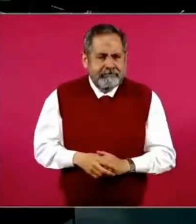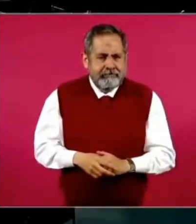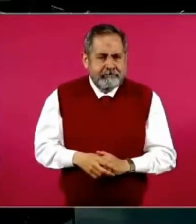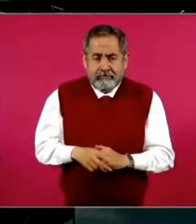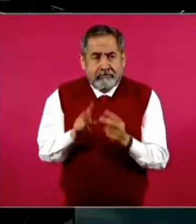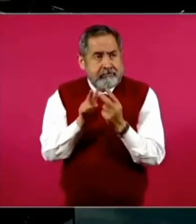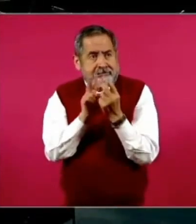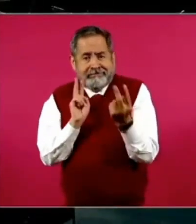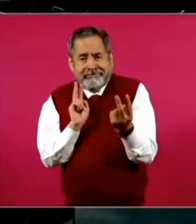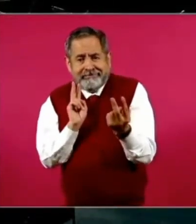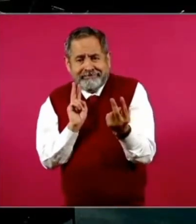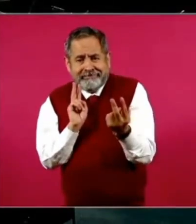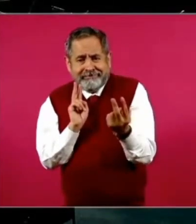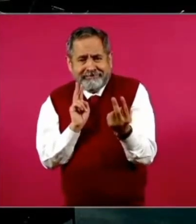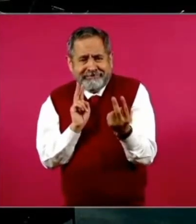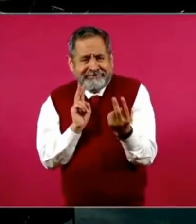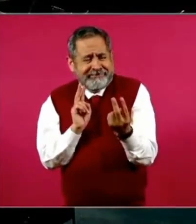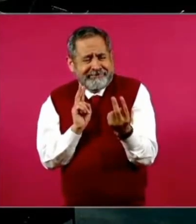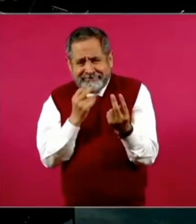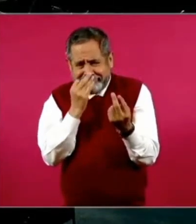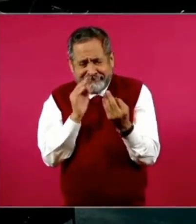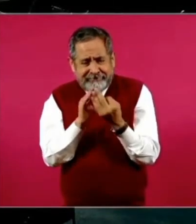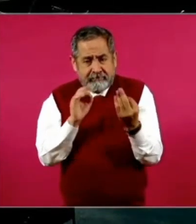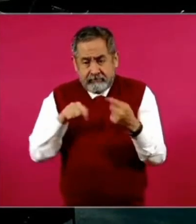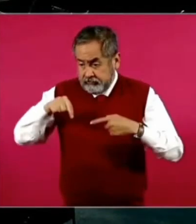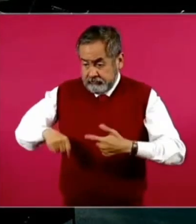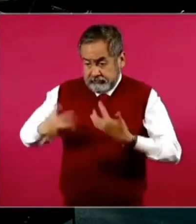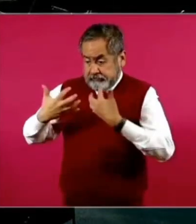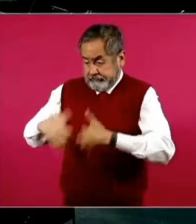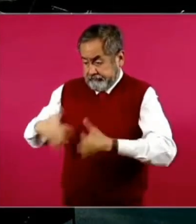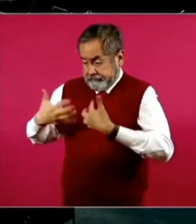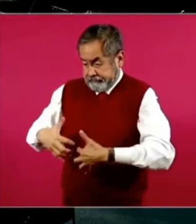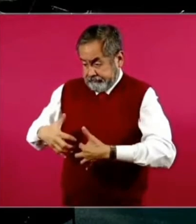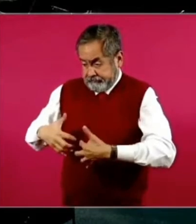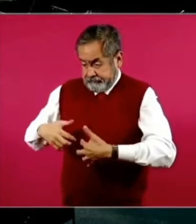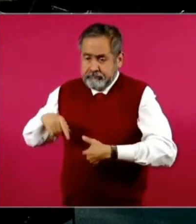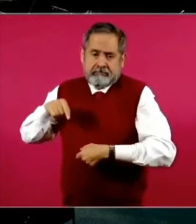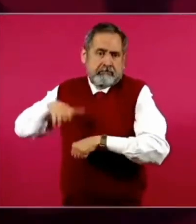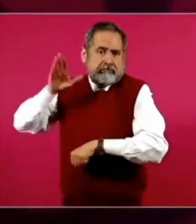somos vecinos, ¿no? Si aquí se produce, pues aquí hay más.